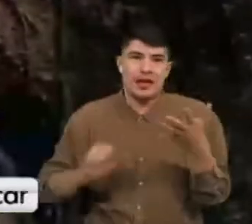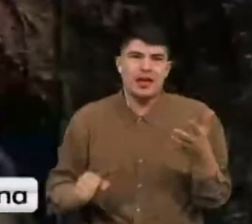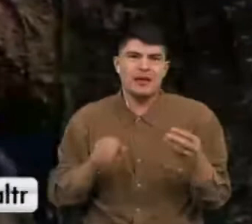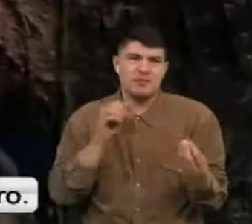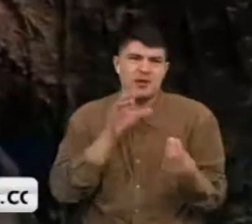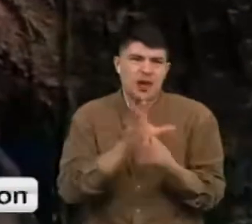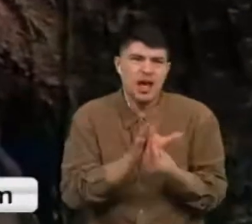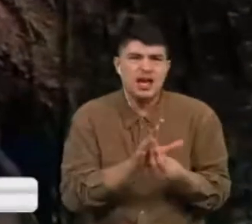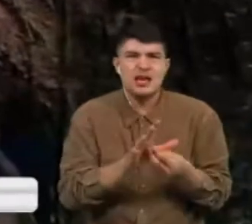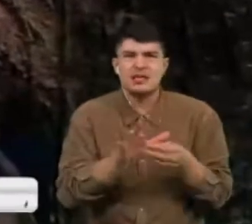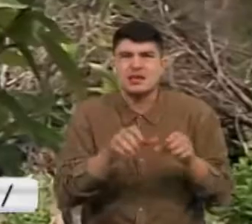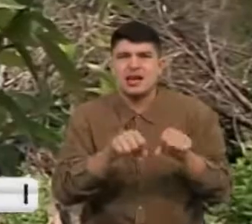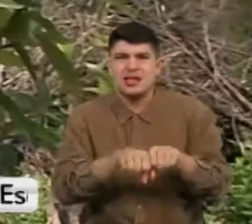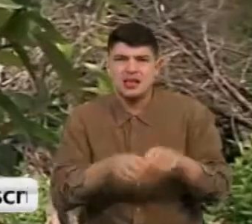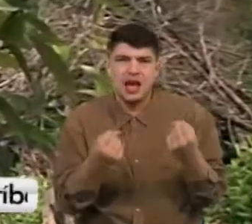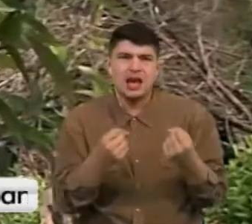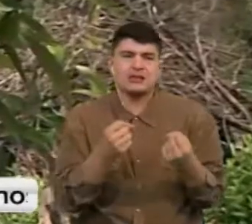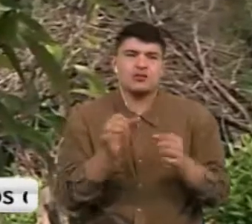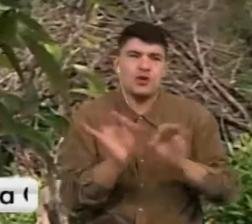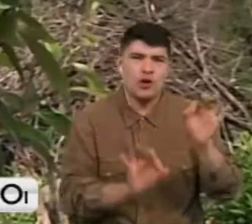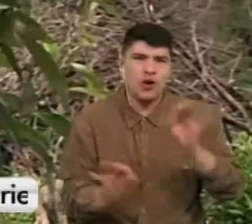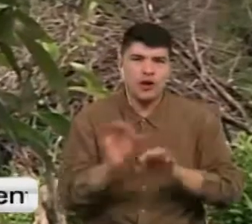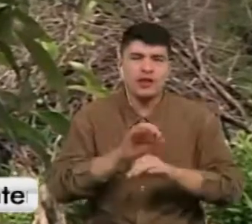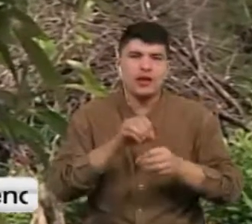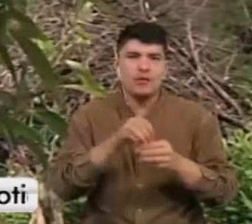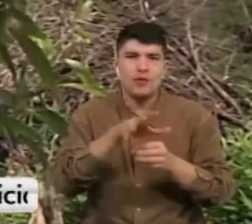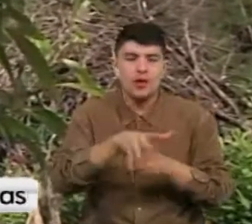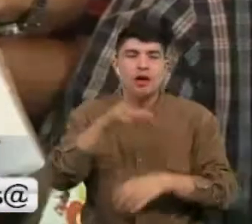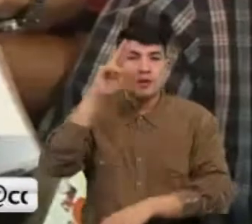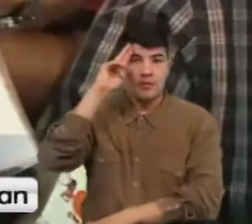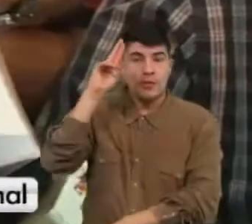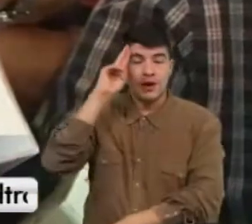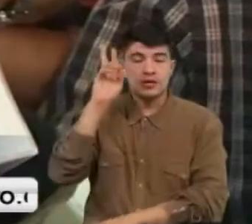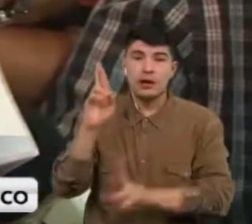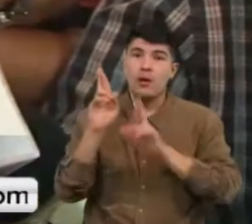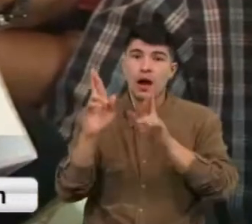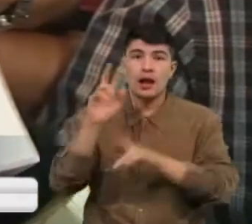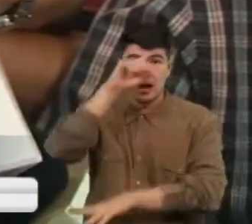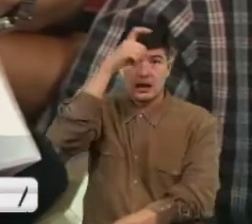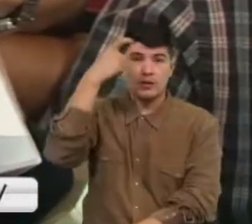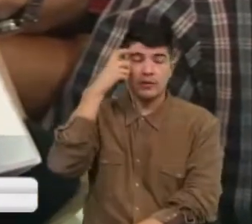violencia y de perturbación del orden público. Por eso nosotros esperamos que el gobierno